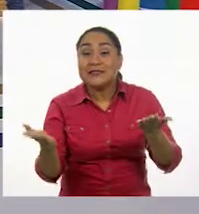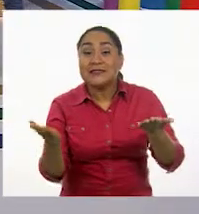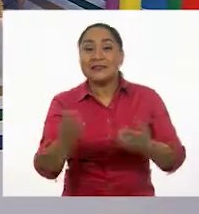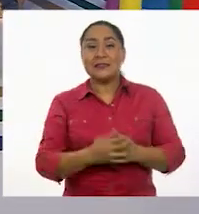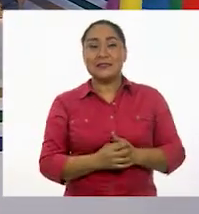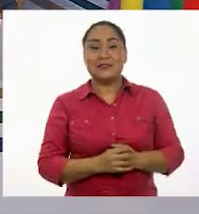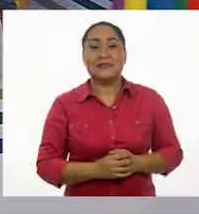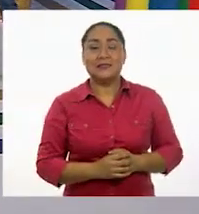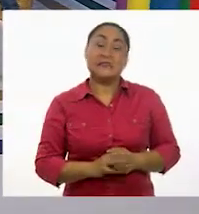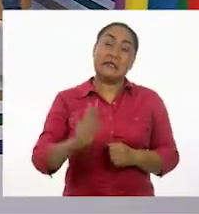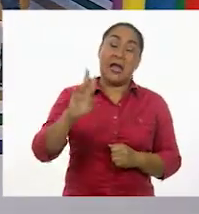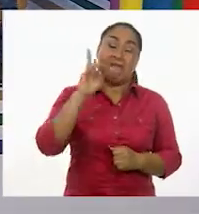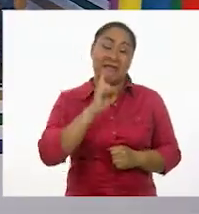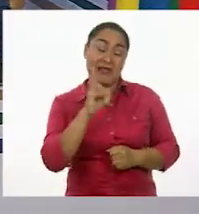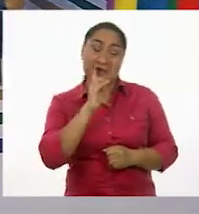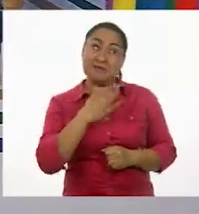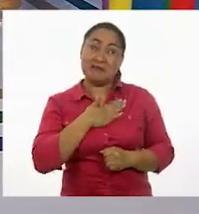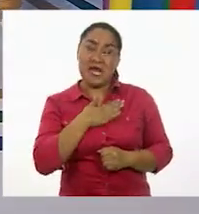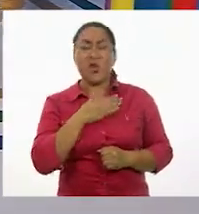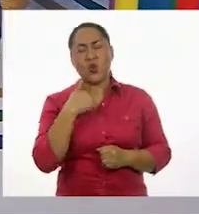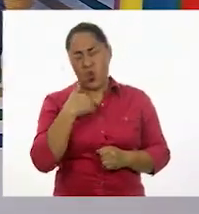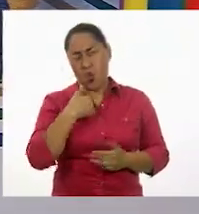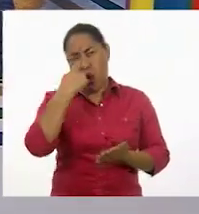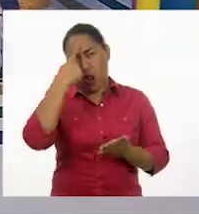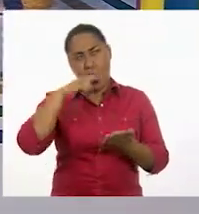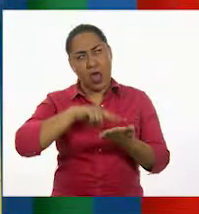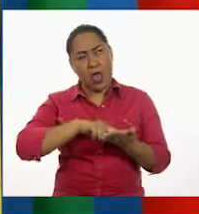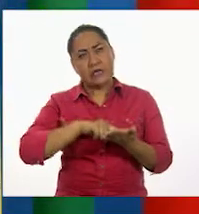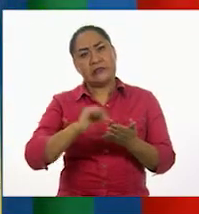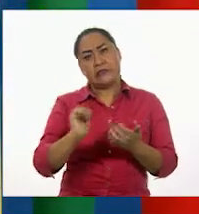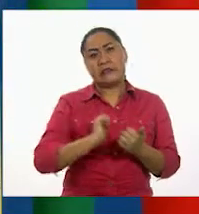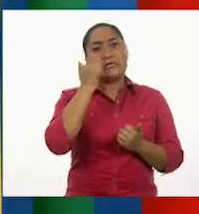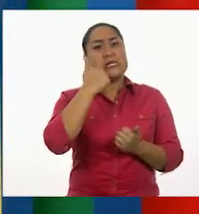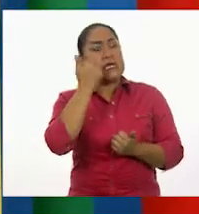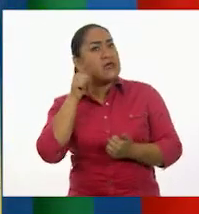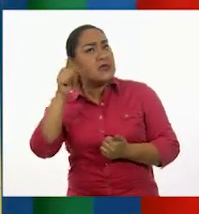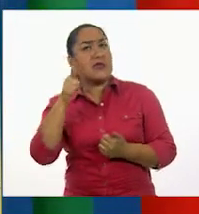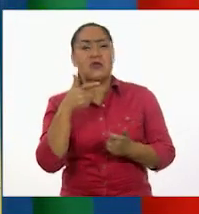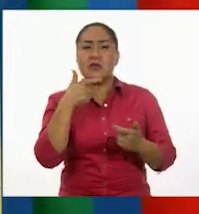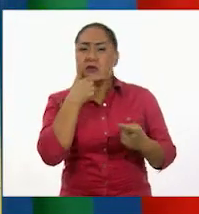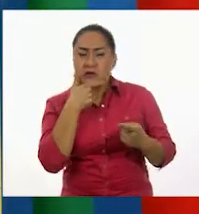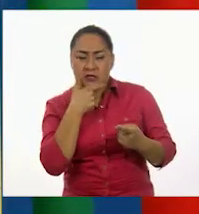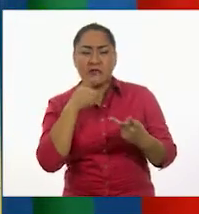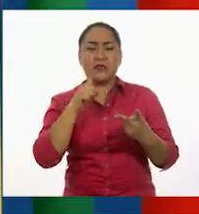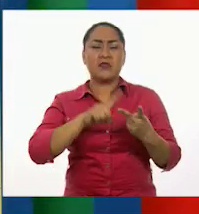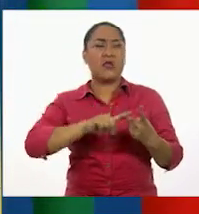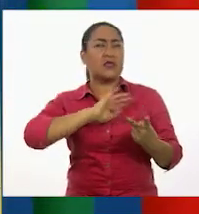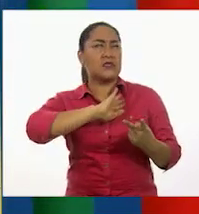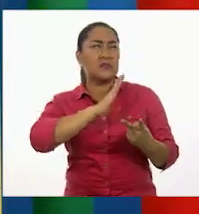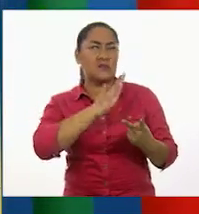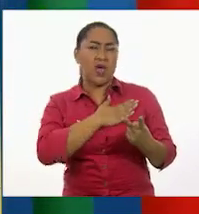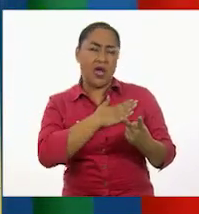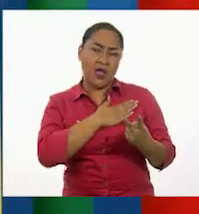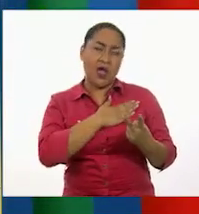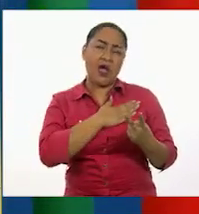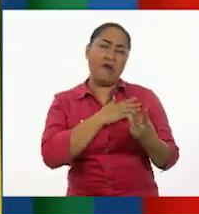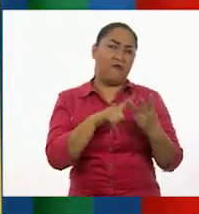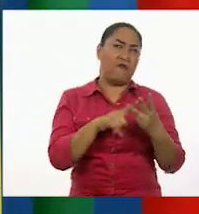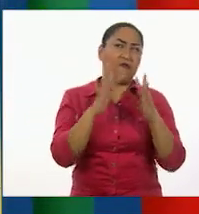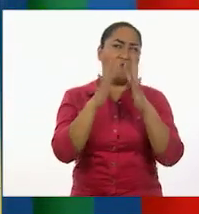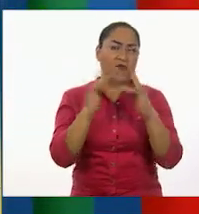A ver. Creo que fue Inglaterra, España y, bueno, por